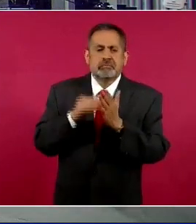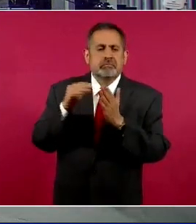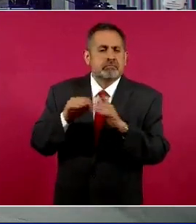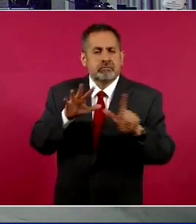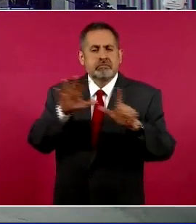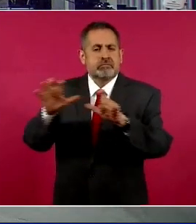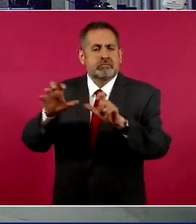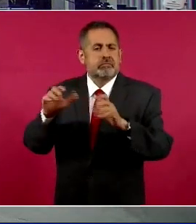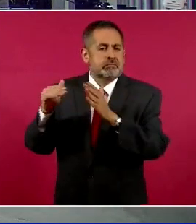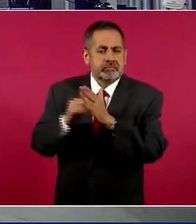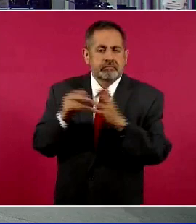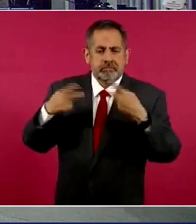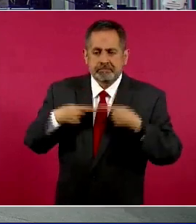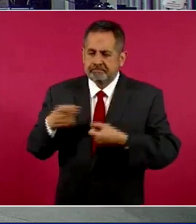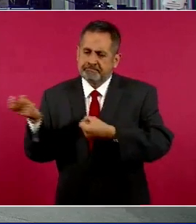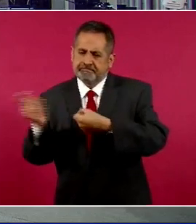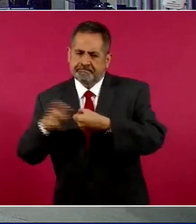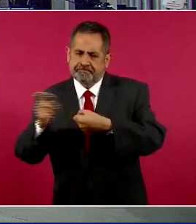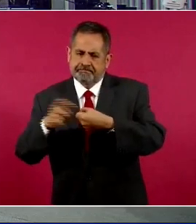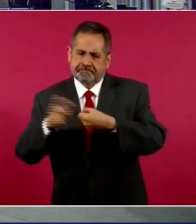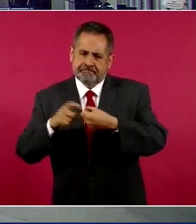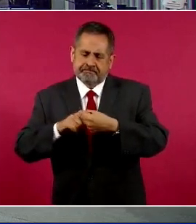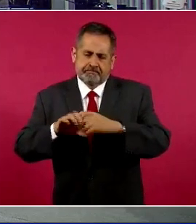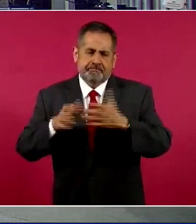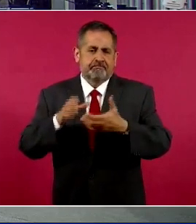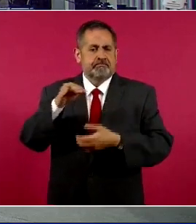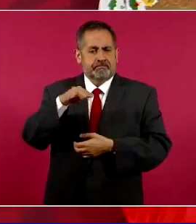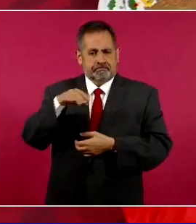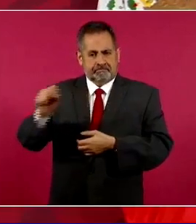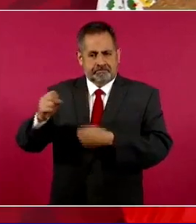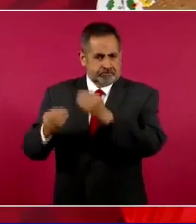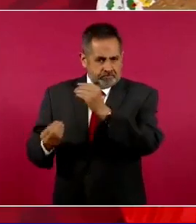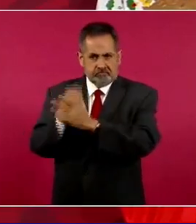21.700.000 trabajadores inscritos al Seguro Social,